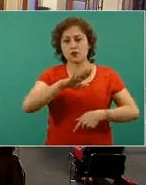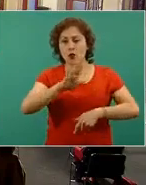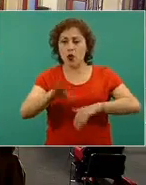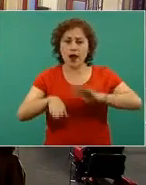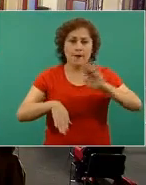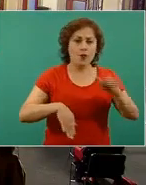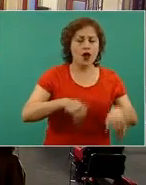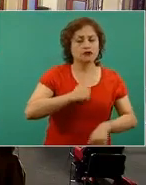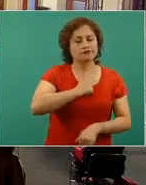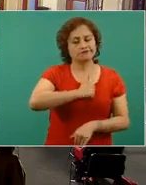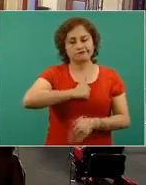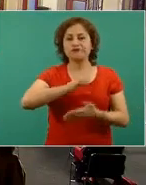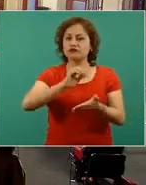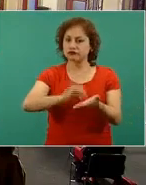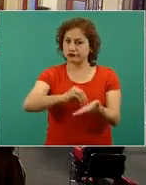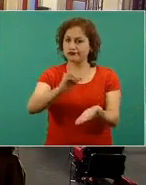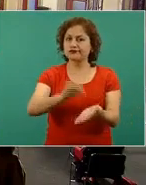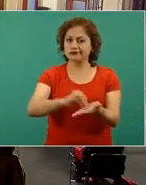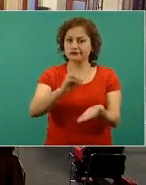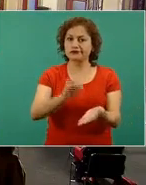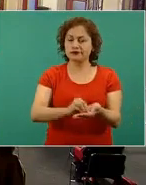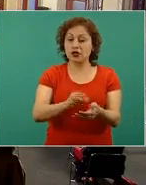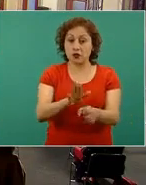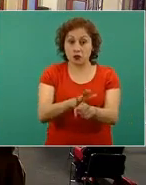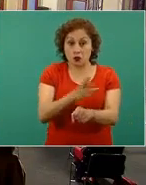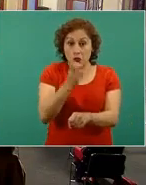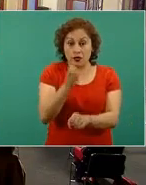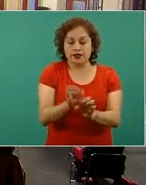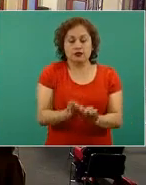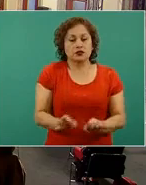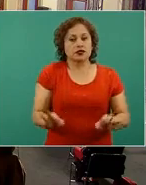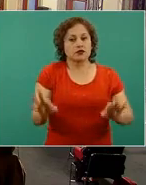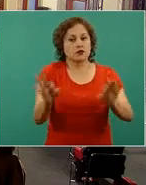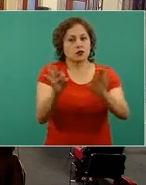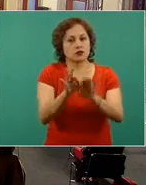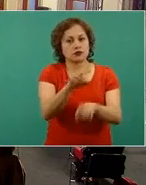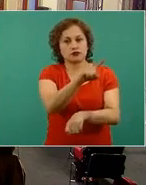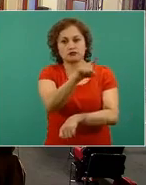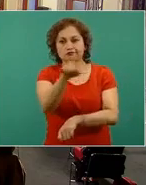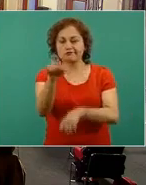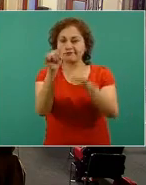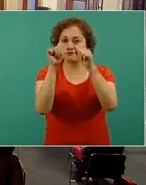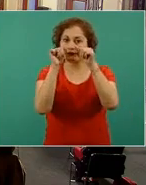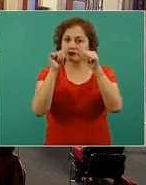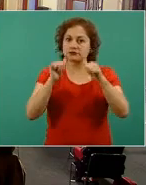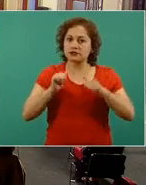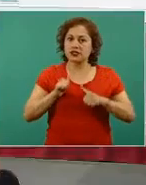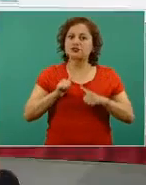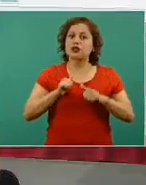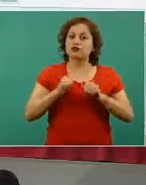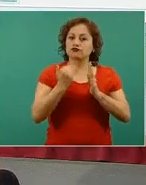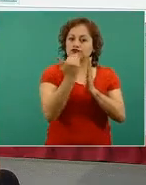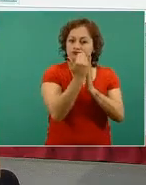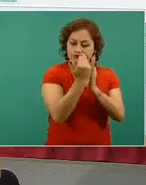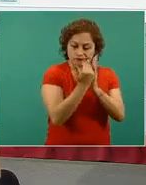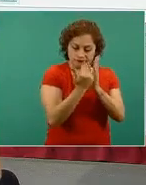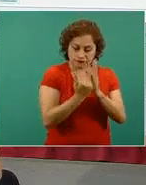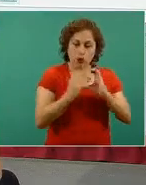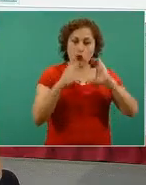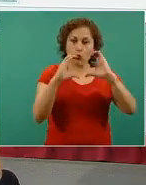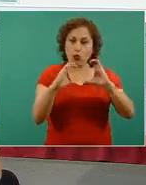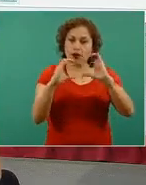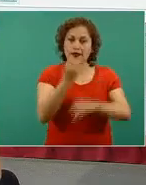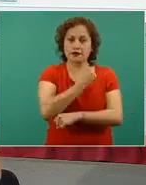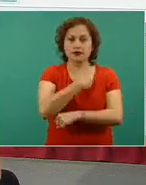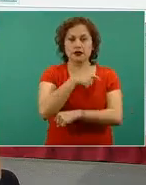debemos enfatizar siempre que es muy necesario continuar con las medidas preventivas que conocemos y que sin embargo pues no está de